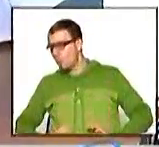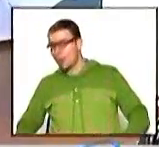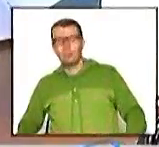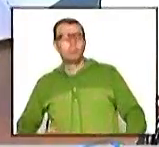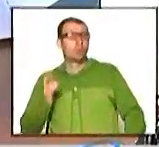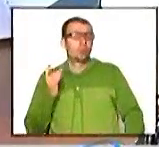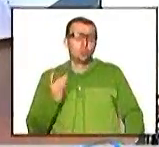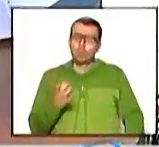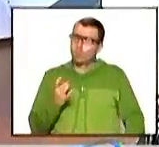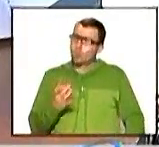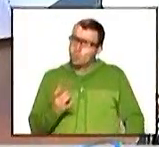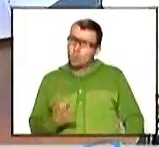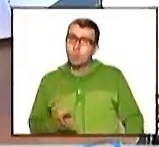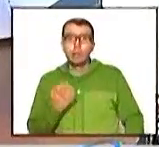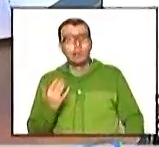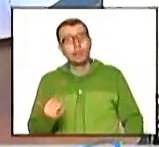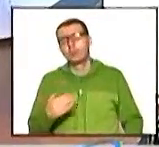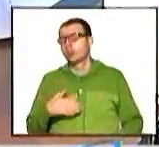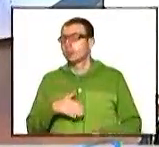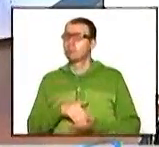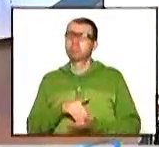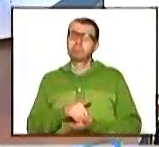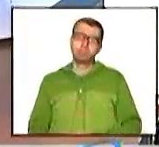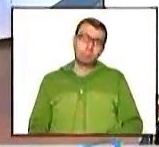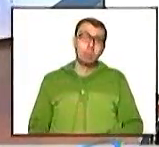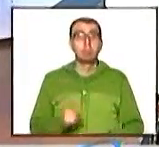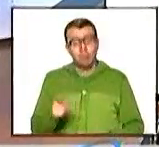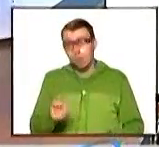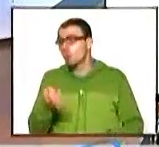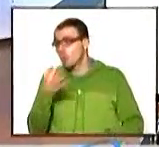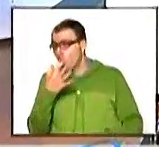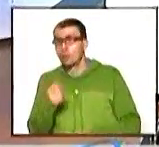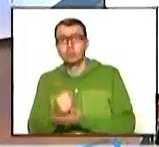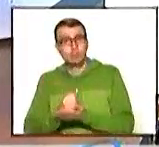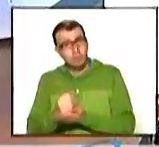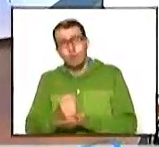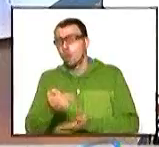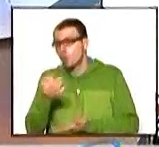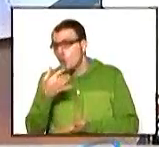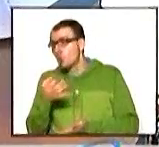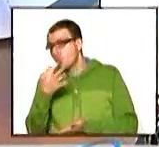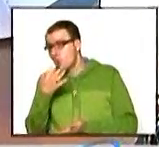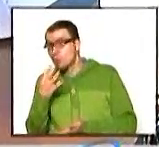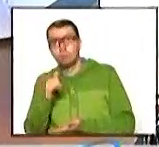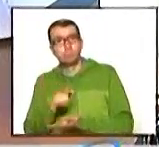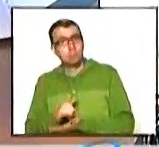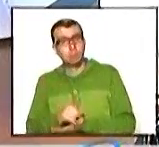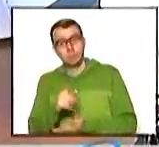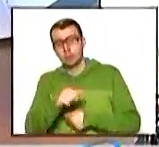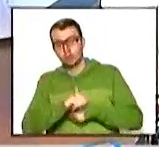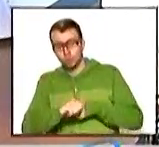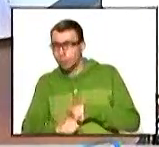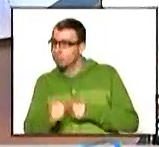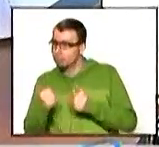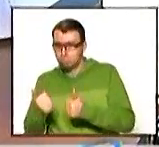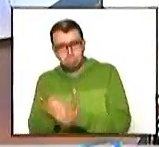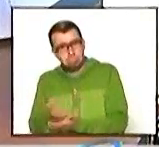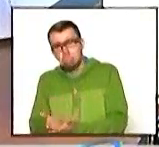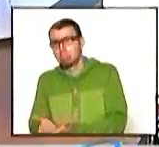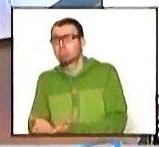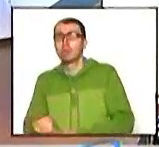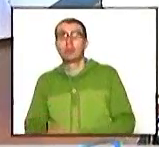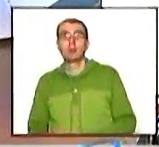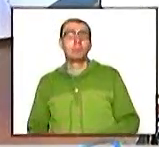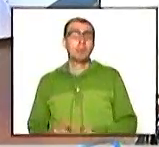como muy indispuesto. Él se está tomando todos los medicamentos que le envió el cirujano. Entonces él me decía que